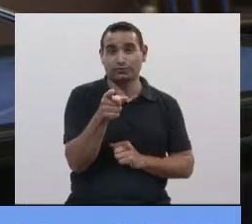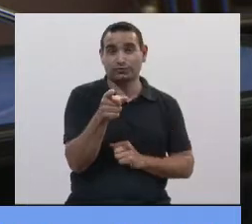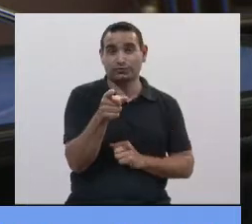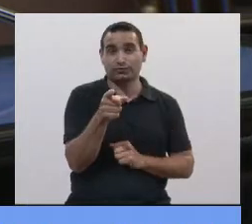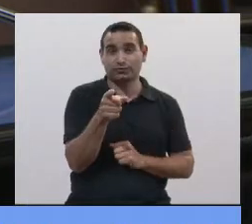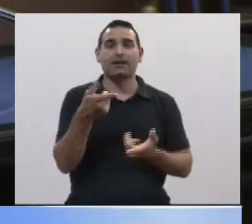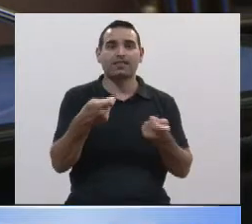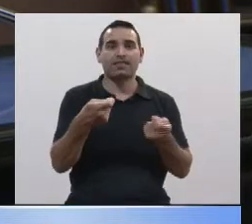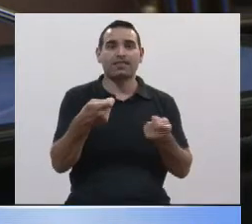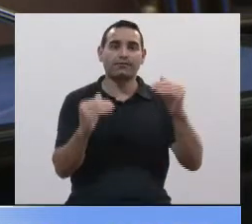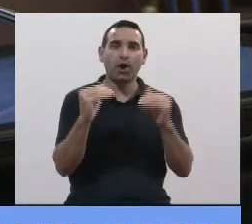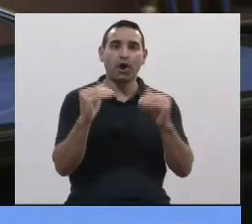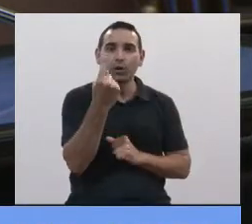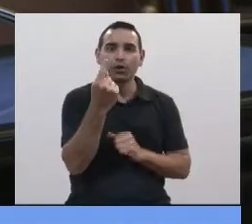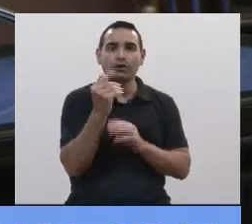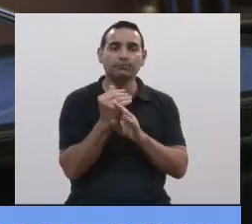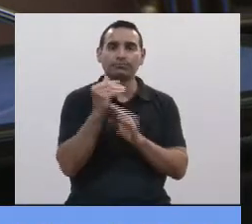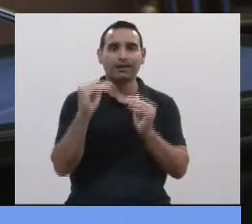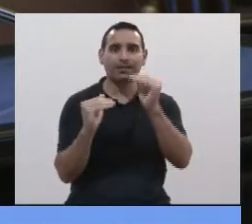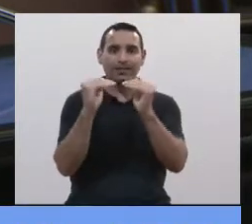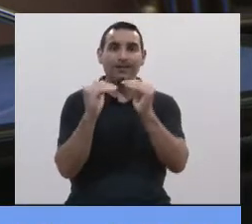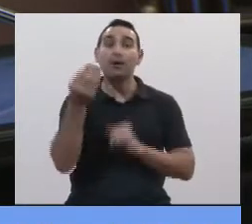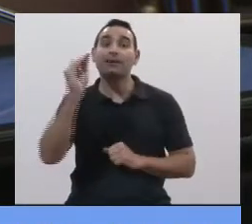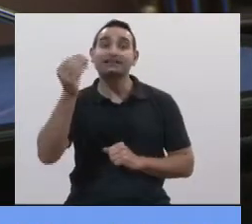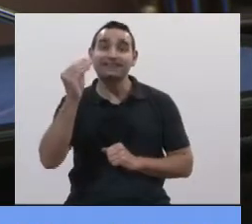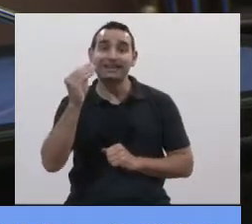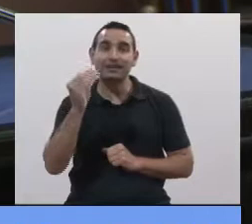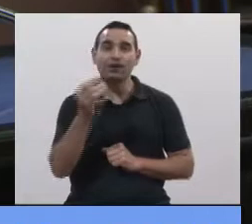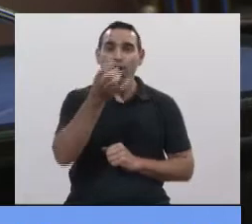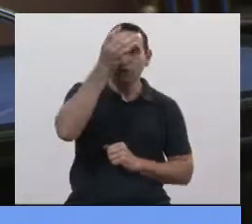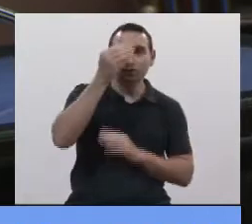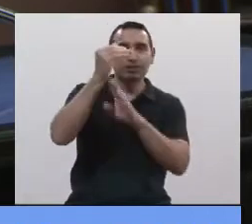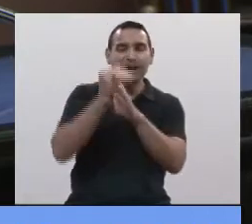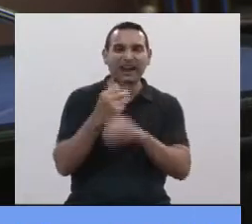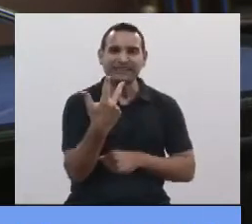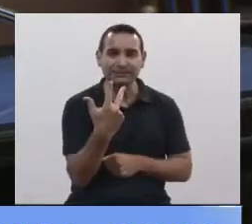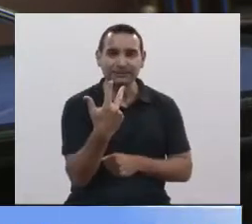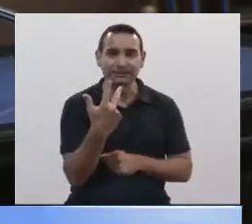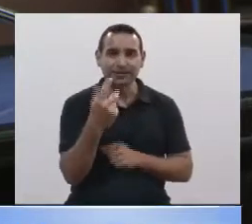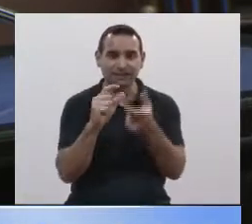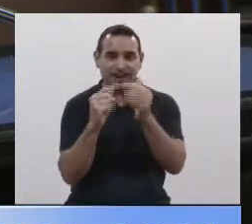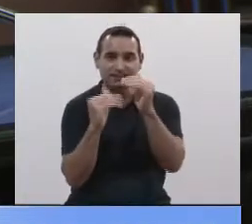de déficit va a pasar a 1, ya lo anuncia. Brasil del 12 al 3.